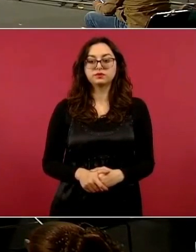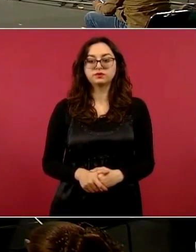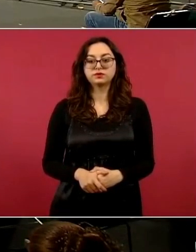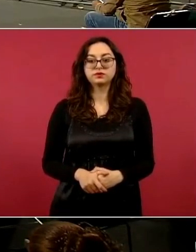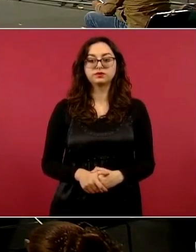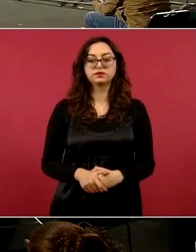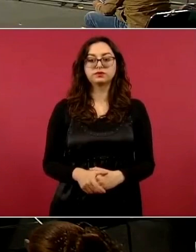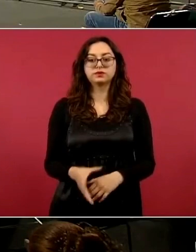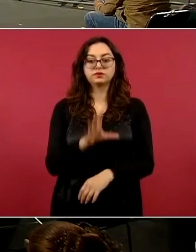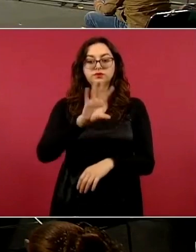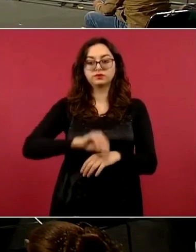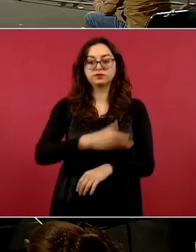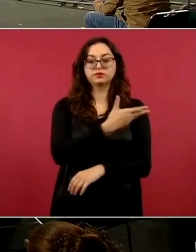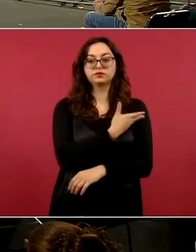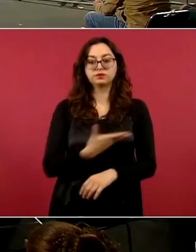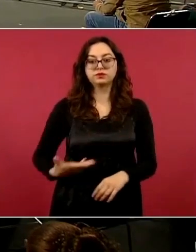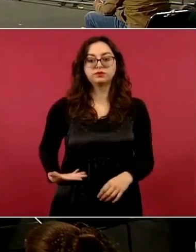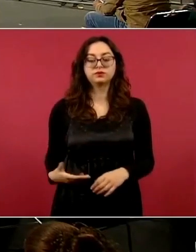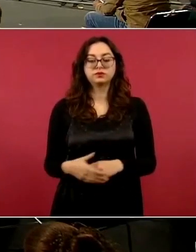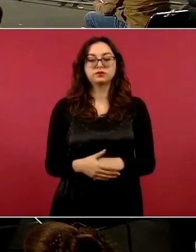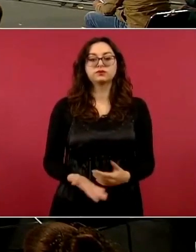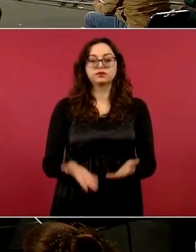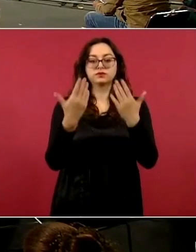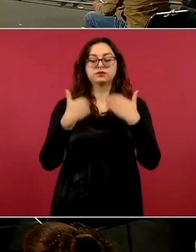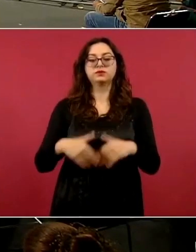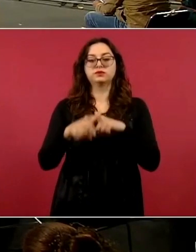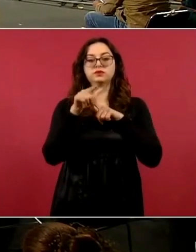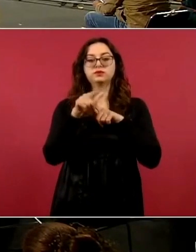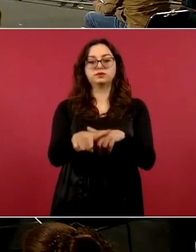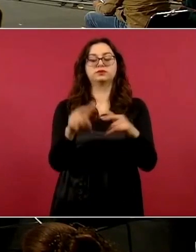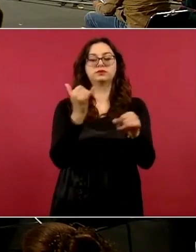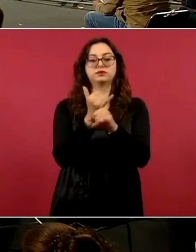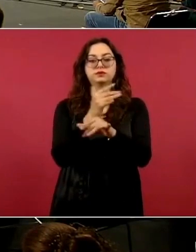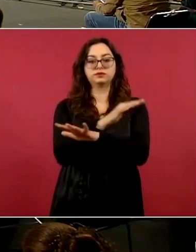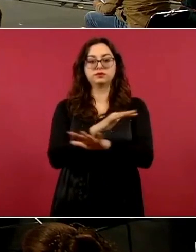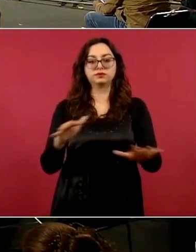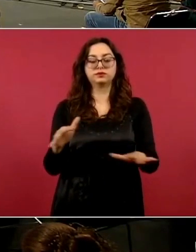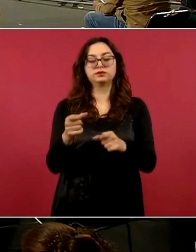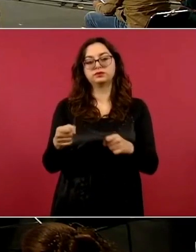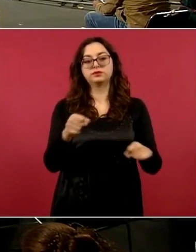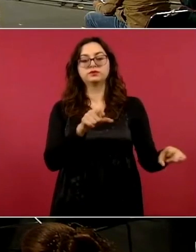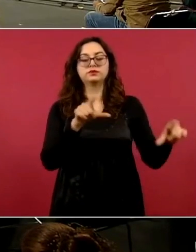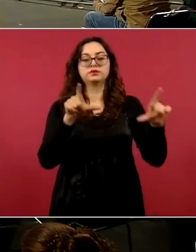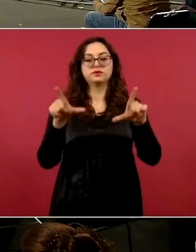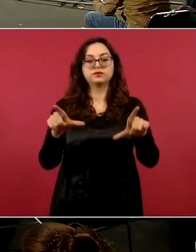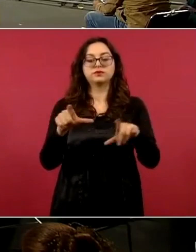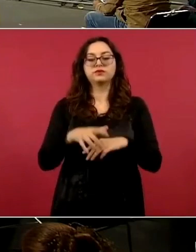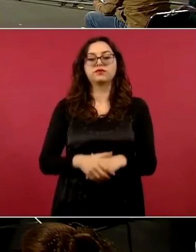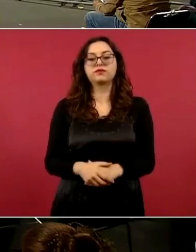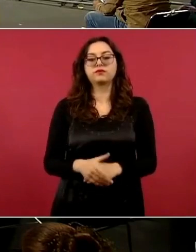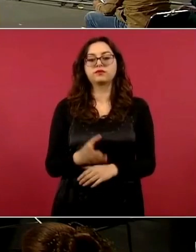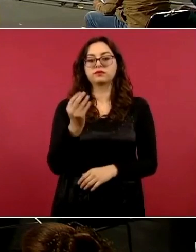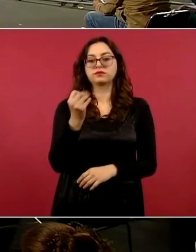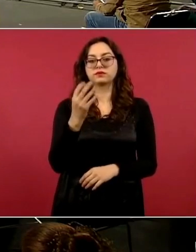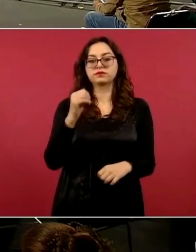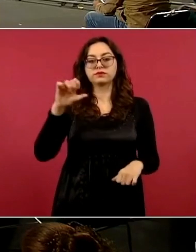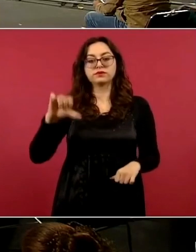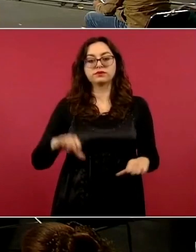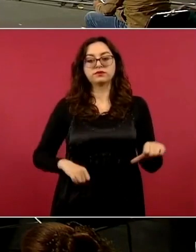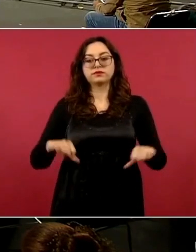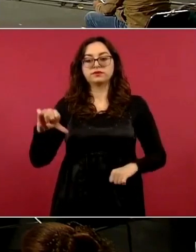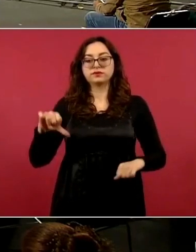con su permiso Señor Presidente continuamos con el informe adelante por favor aquí son nueve tareas